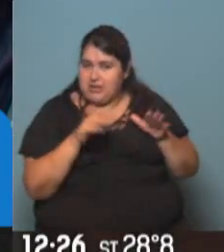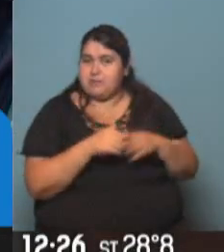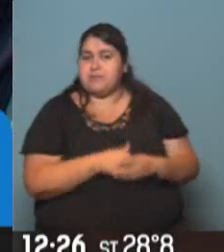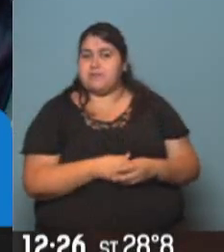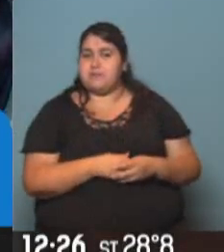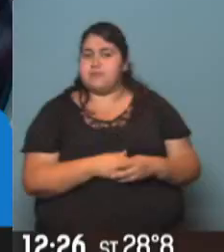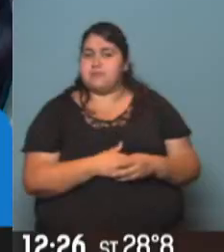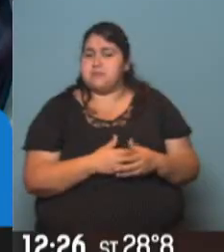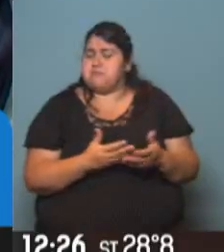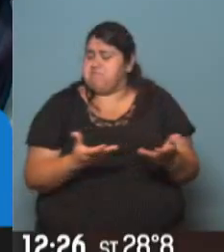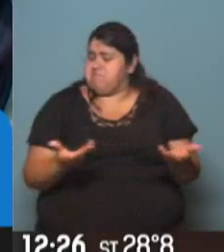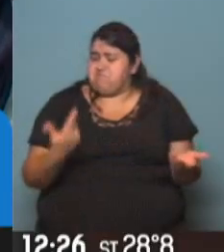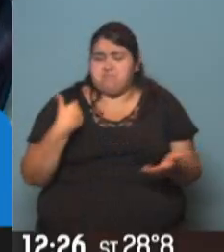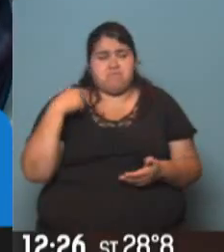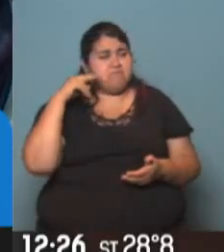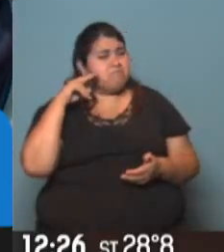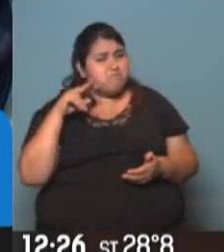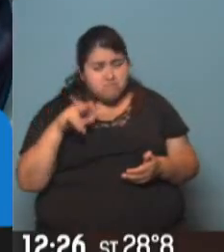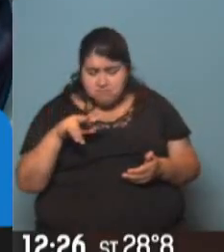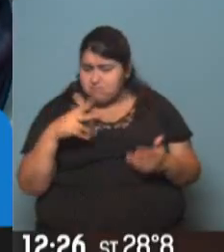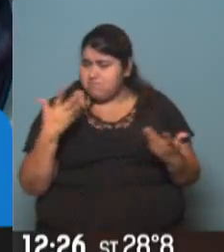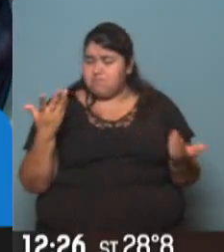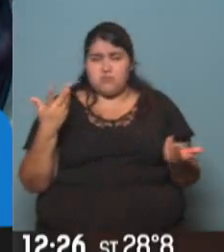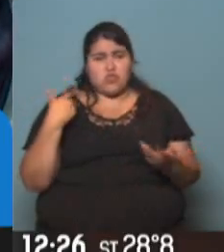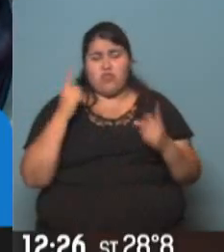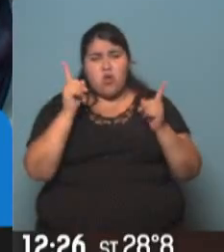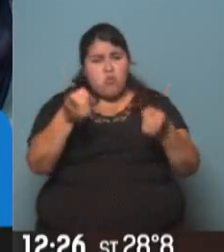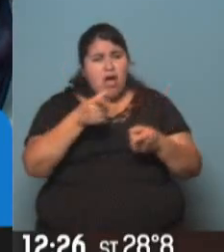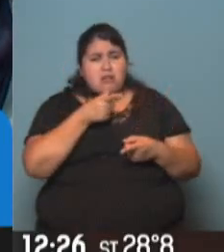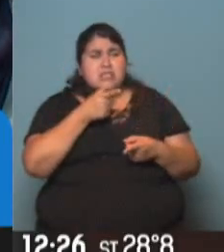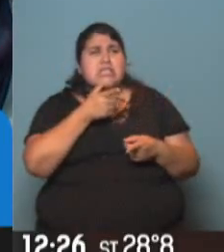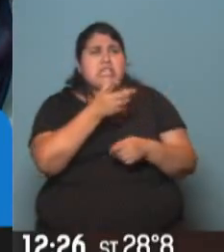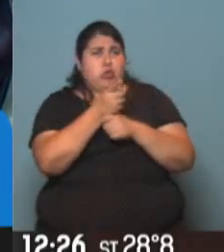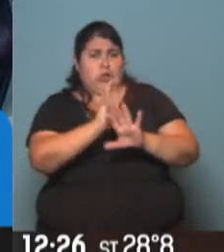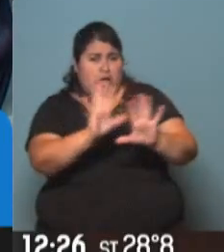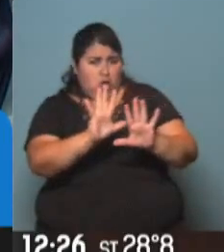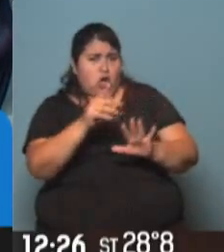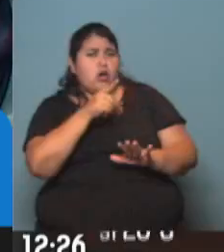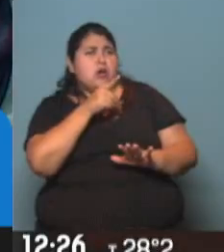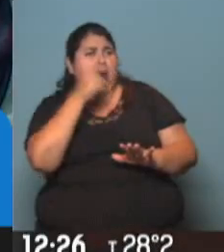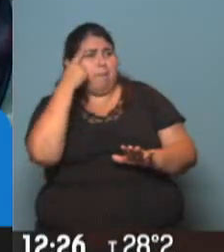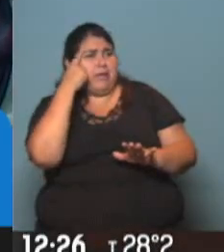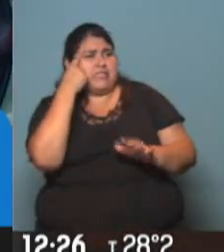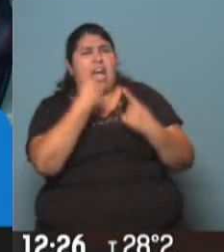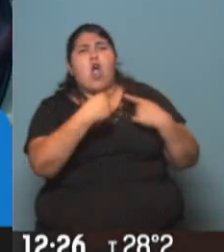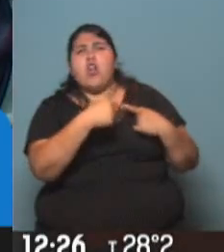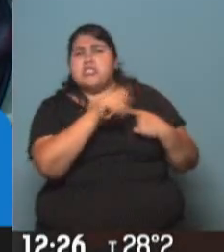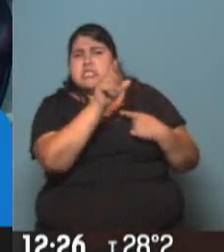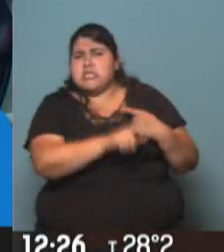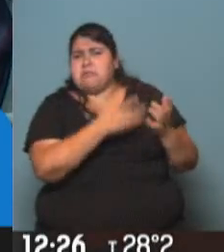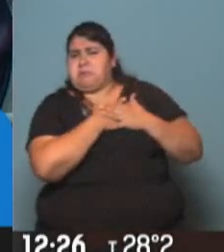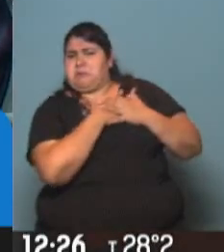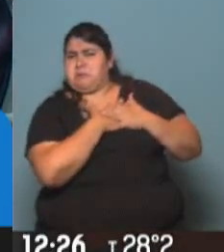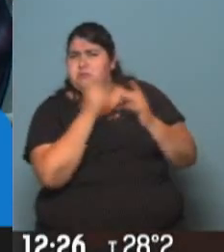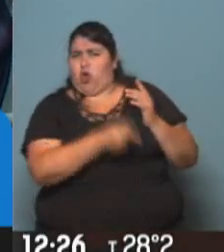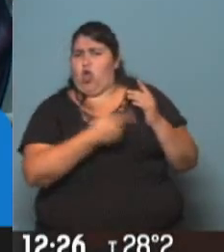como instalado en los puestos de escultura del indican o griega sin sheen insultara nada de no donde la mujer el mismo con animal que un esclavo y seguimos así